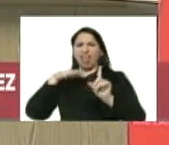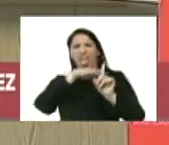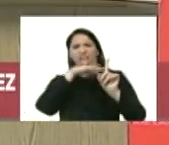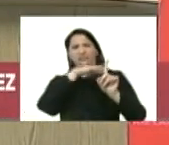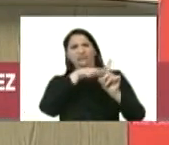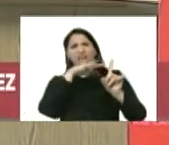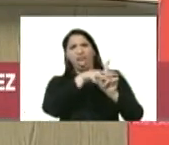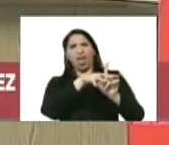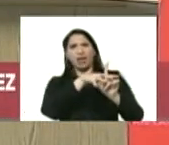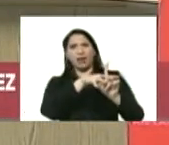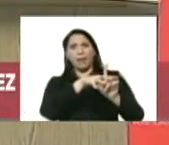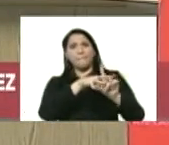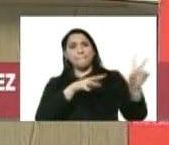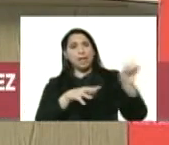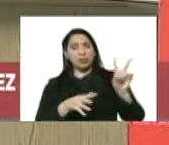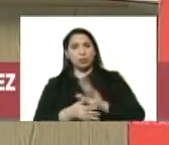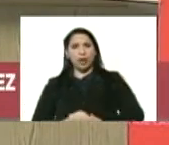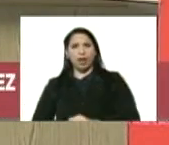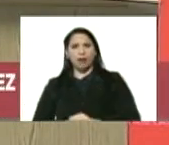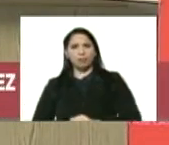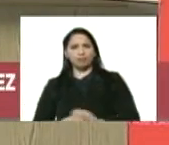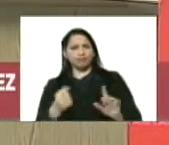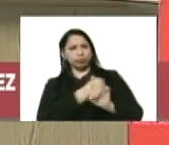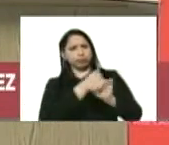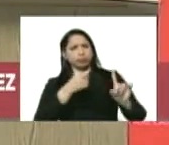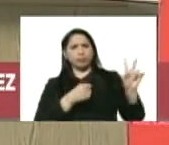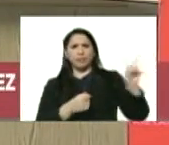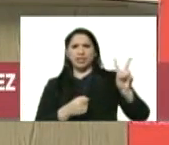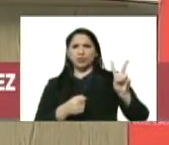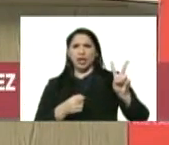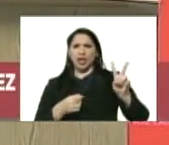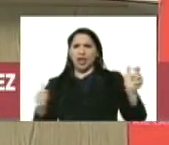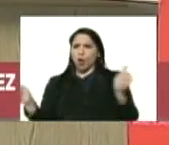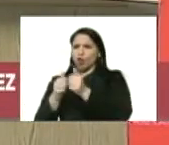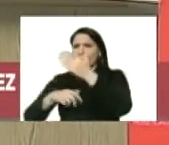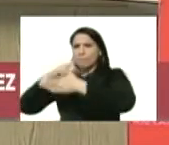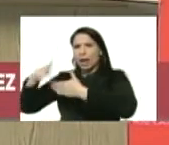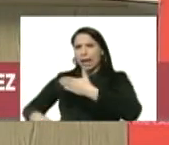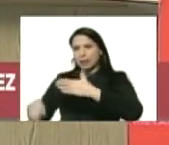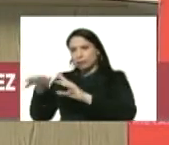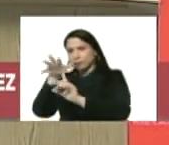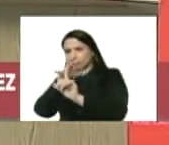Venezuela, agredir a Venezuela con sus planes perversos,